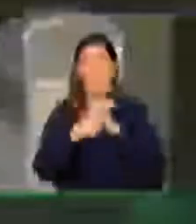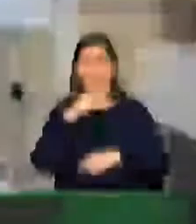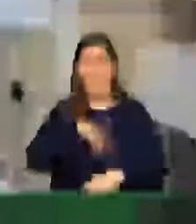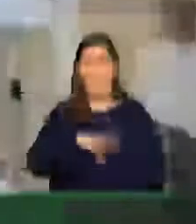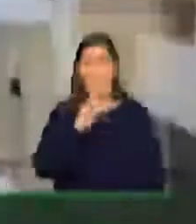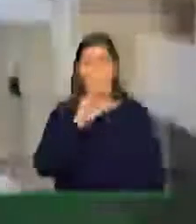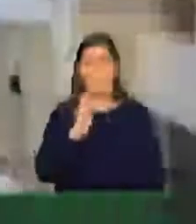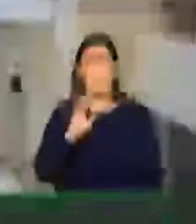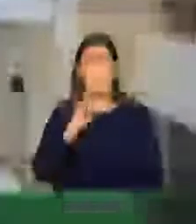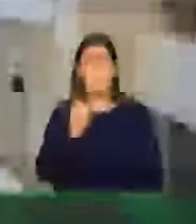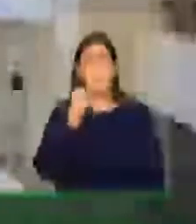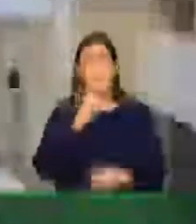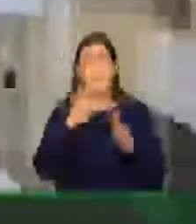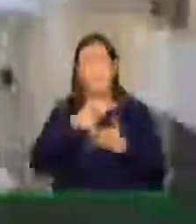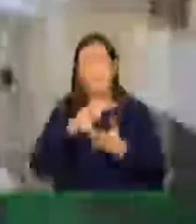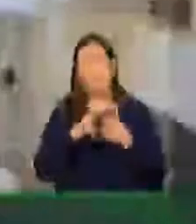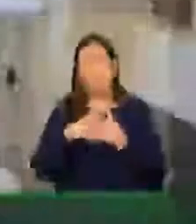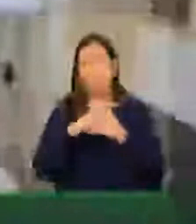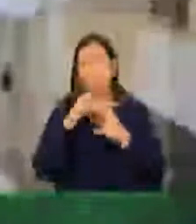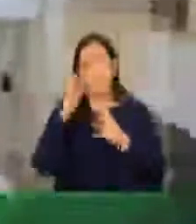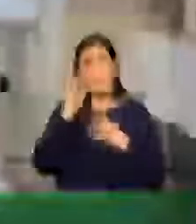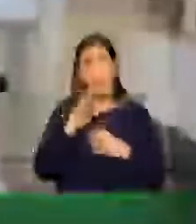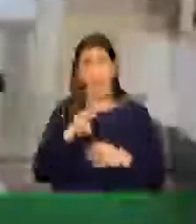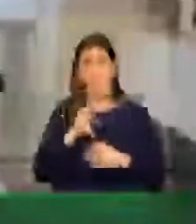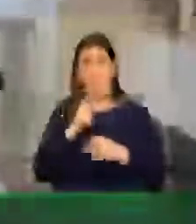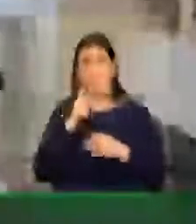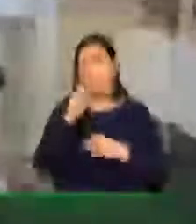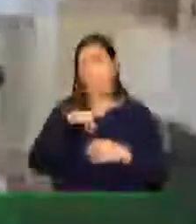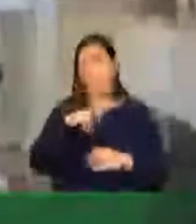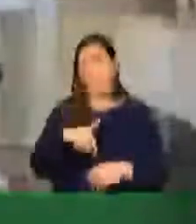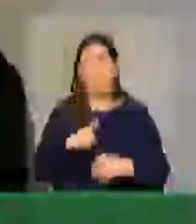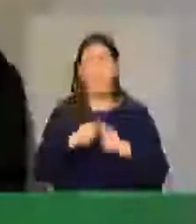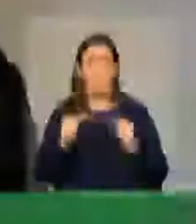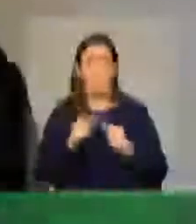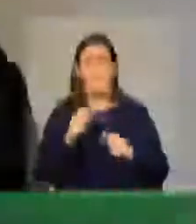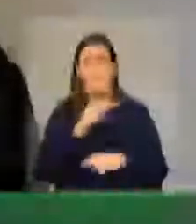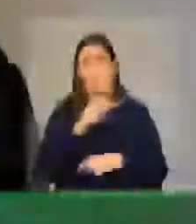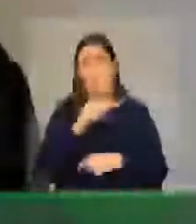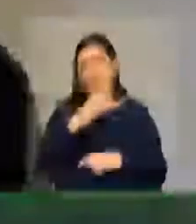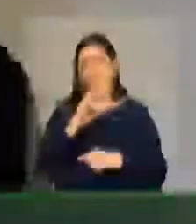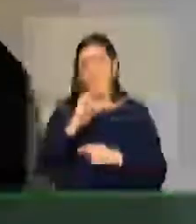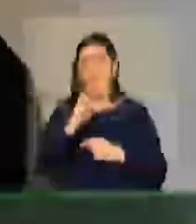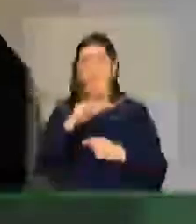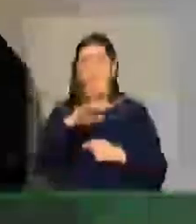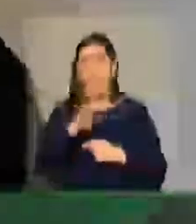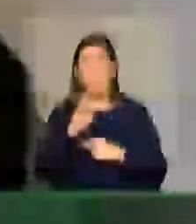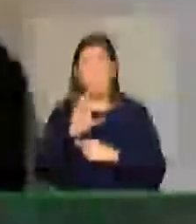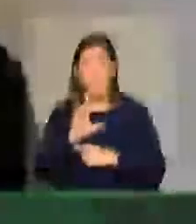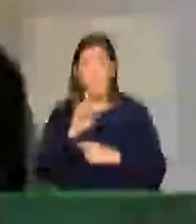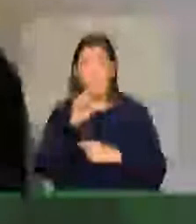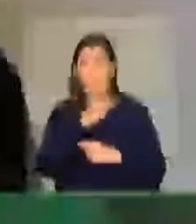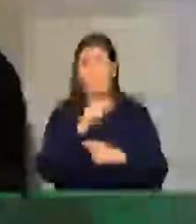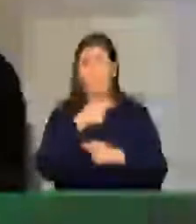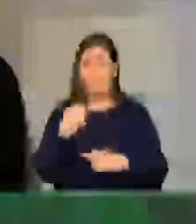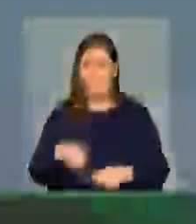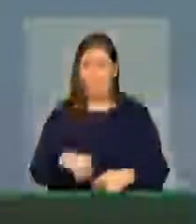países: Estados Unidos, Reino Unido, Portugal, Suiza, Japón, Polonia, Nepal, Rusia y China, mientras la cepa Delta original